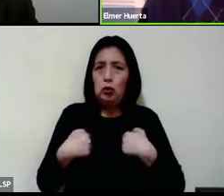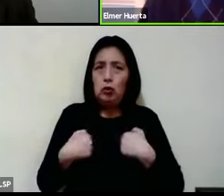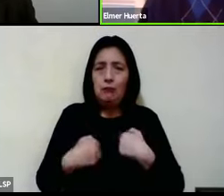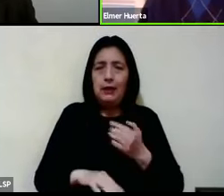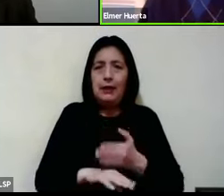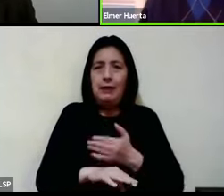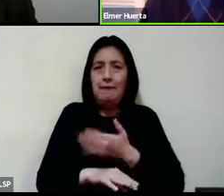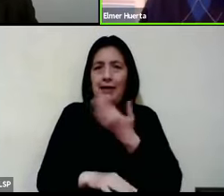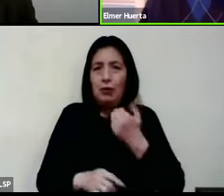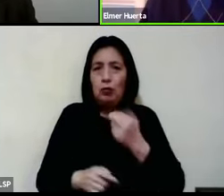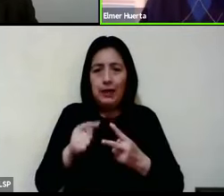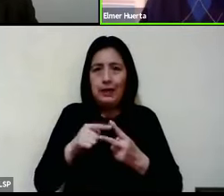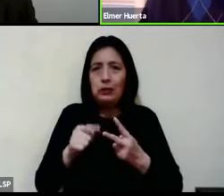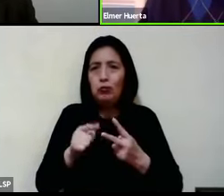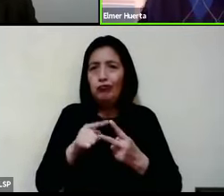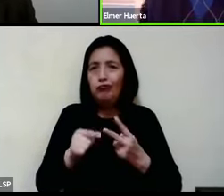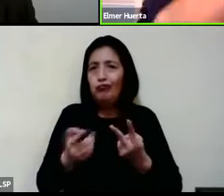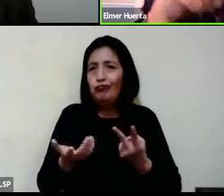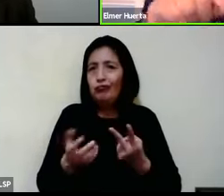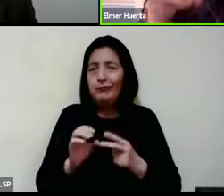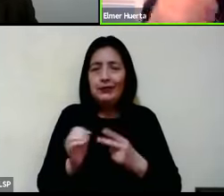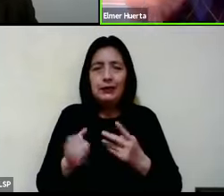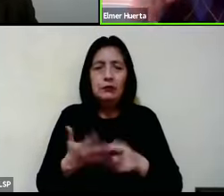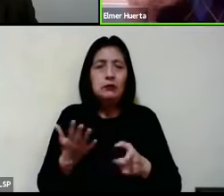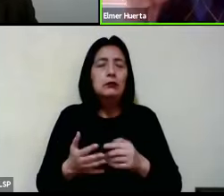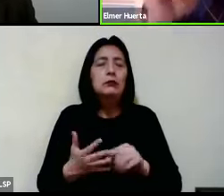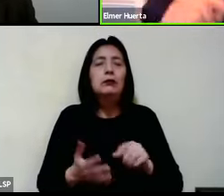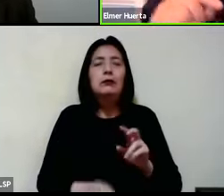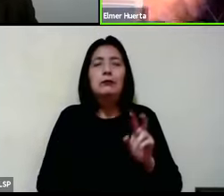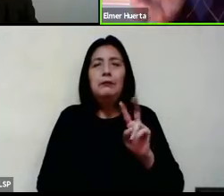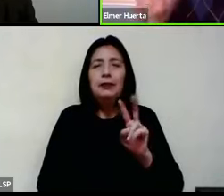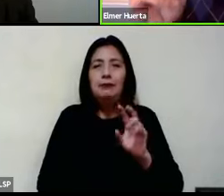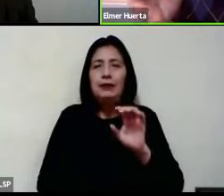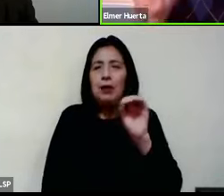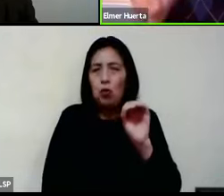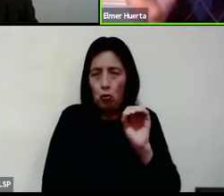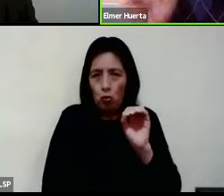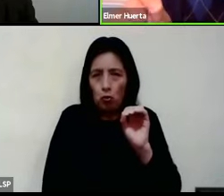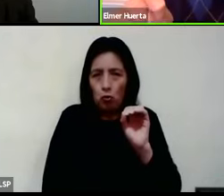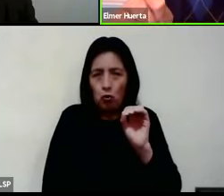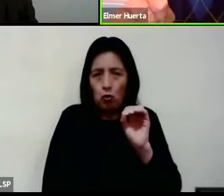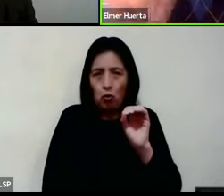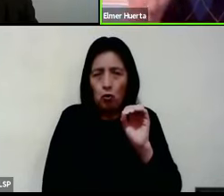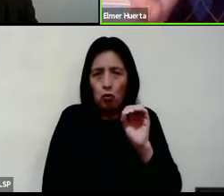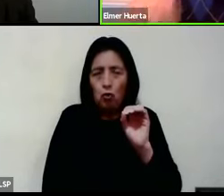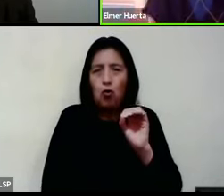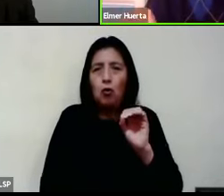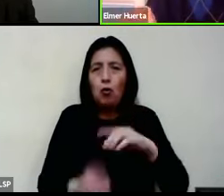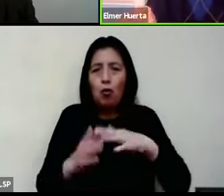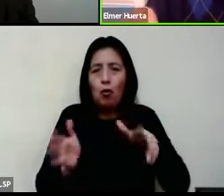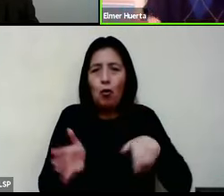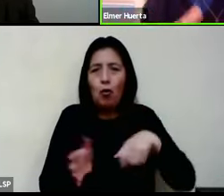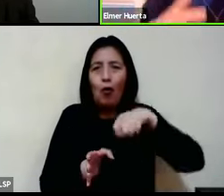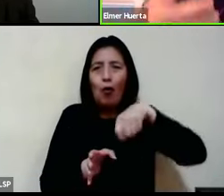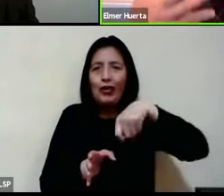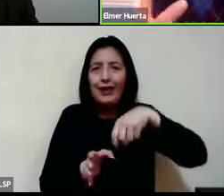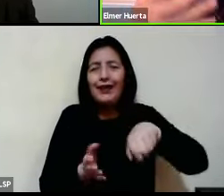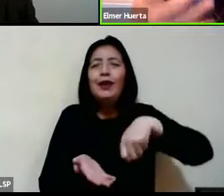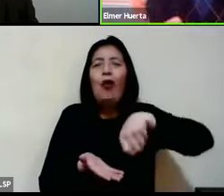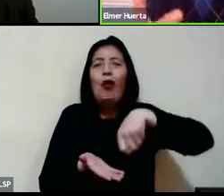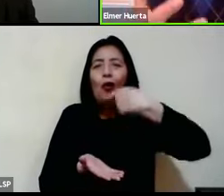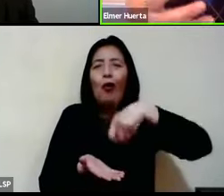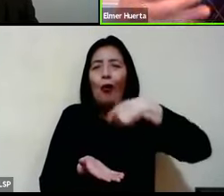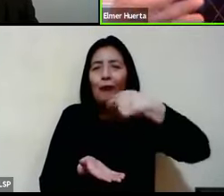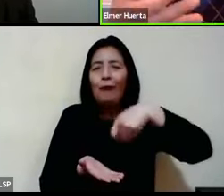mis células y mis anticuerpos? Pues la vitamina O de olla, de comida.